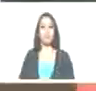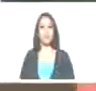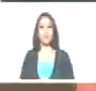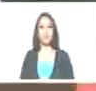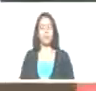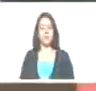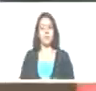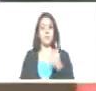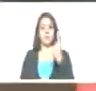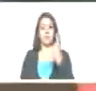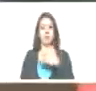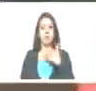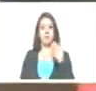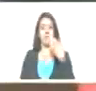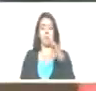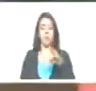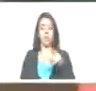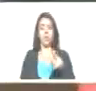hubo.